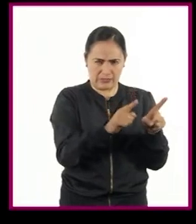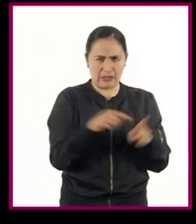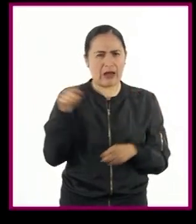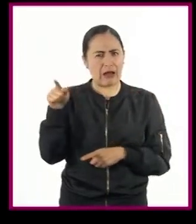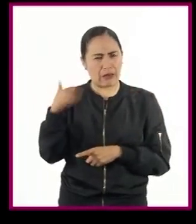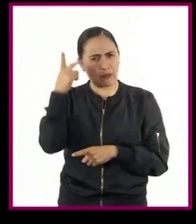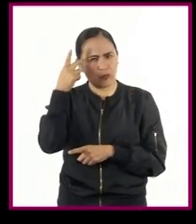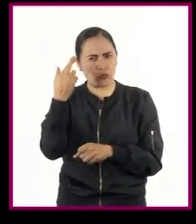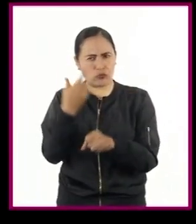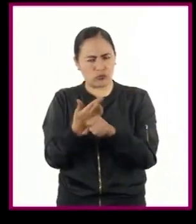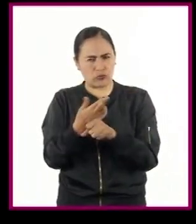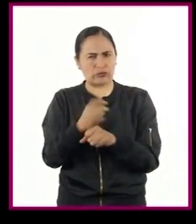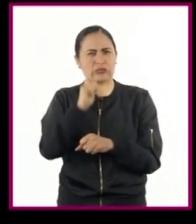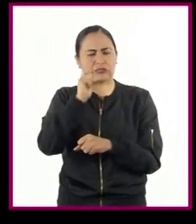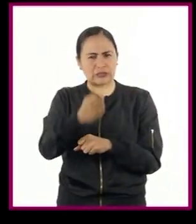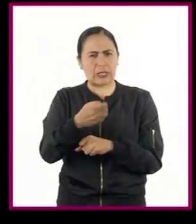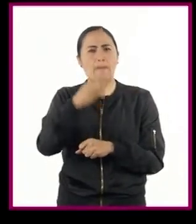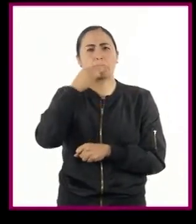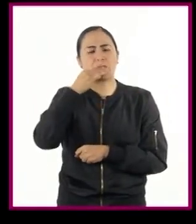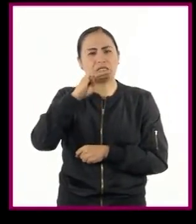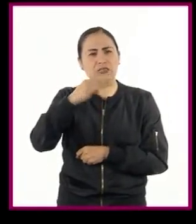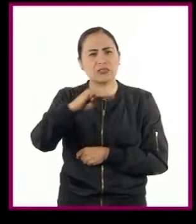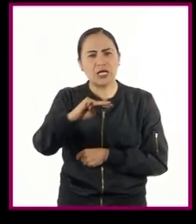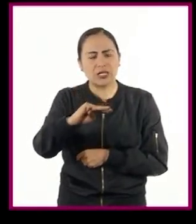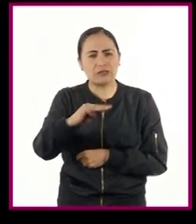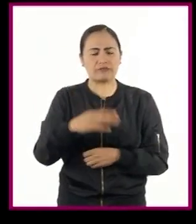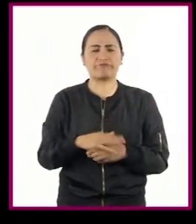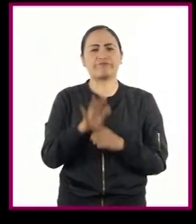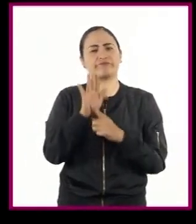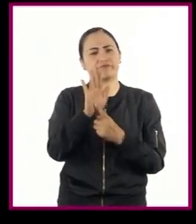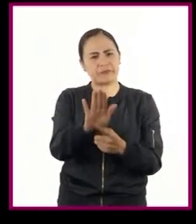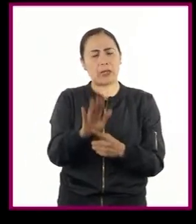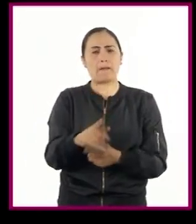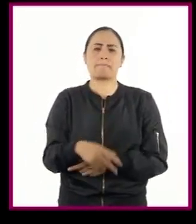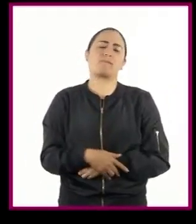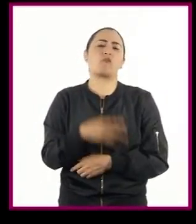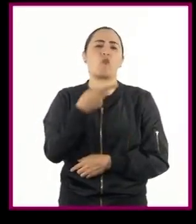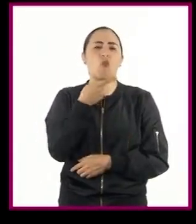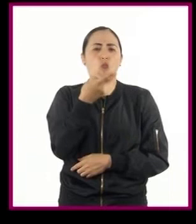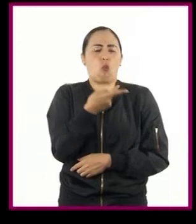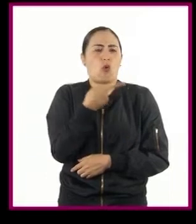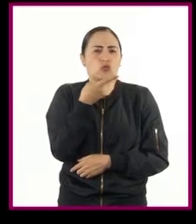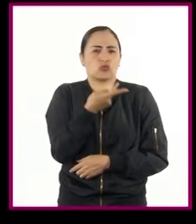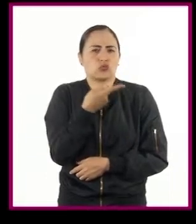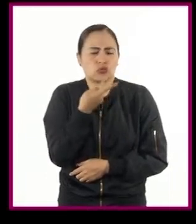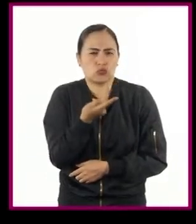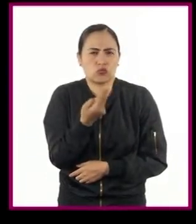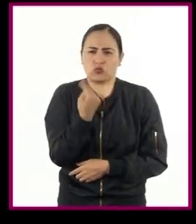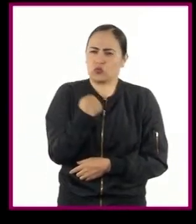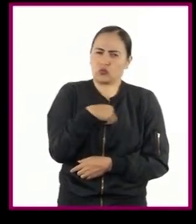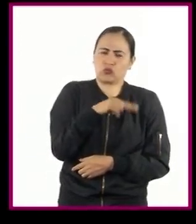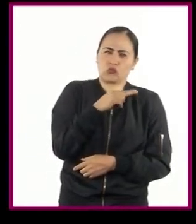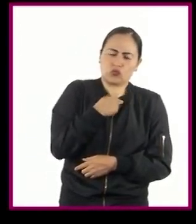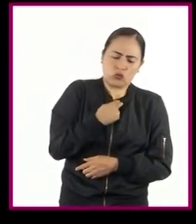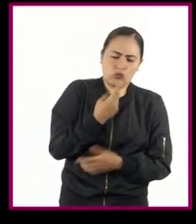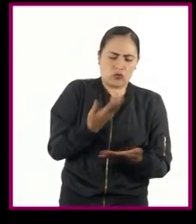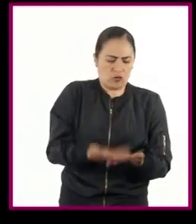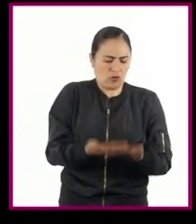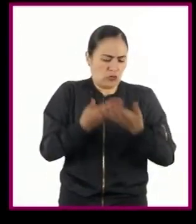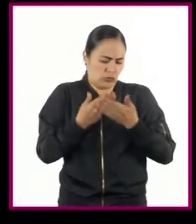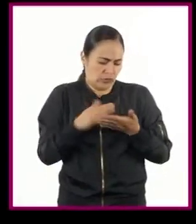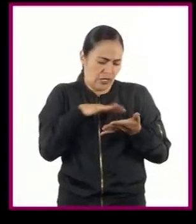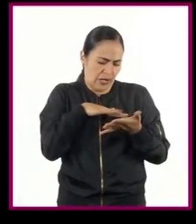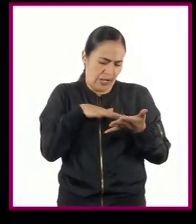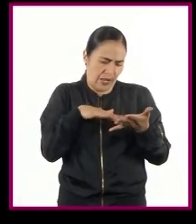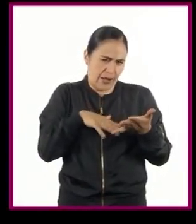es lo que se dice. Es que el otorgamiento de la palabra, el reconocernos en la palabra del otro, el tener el eco